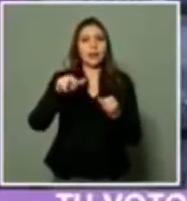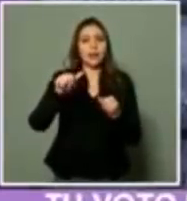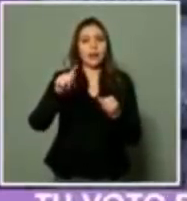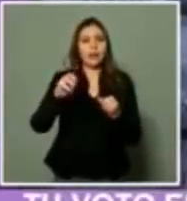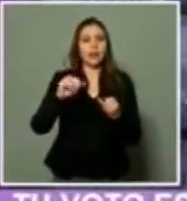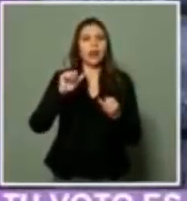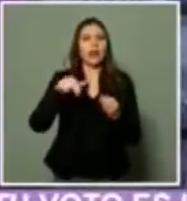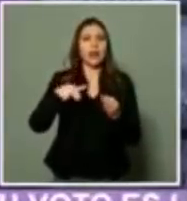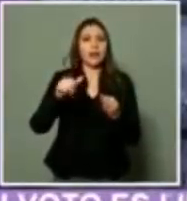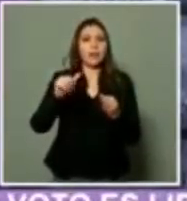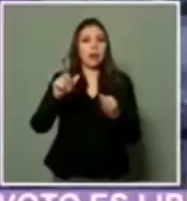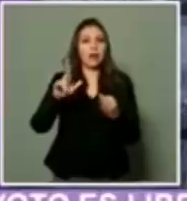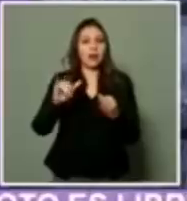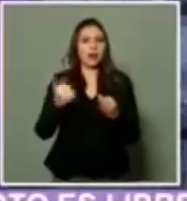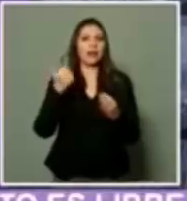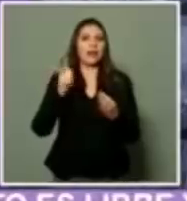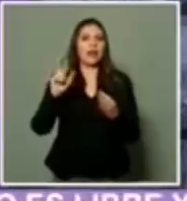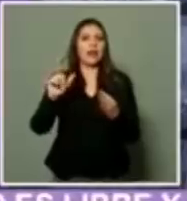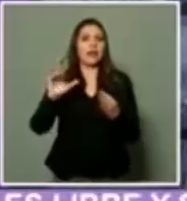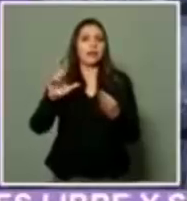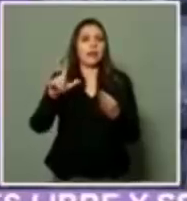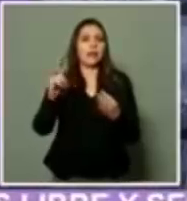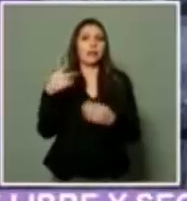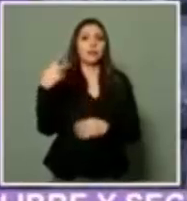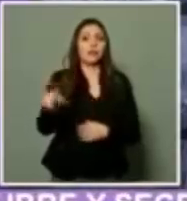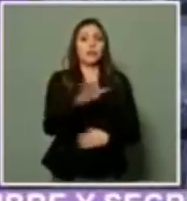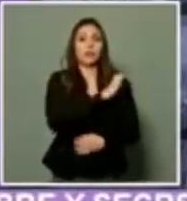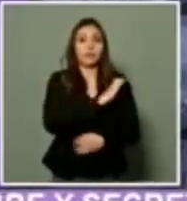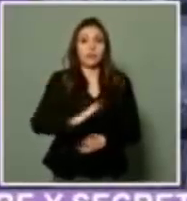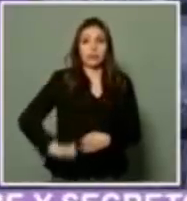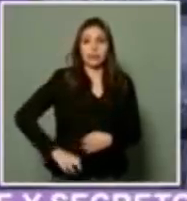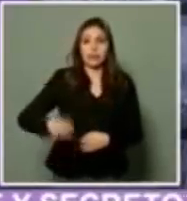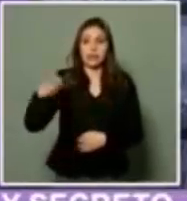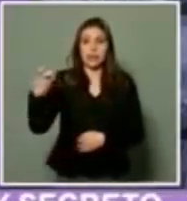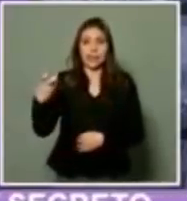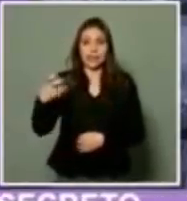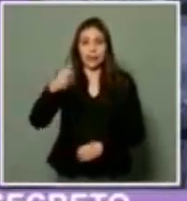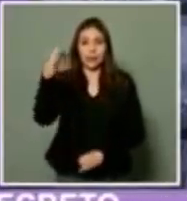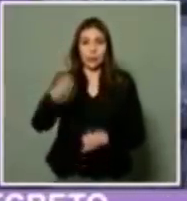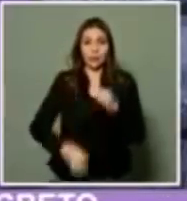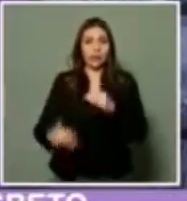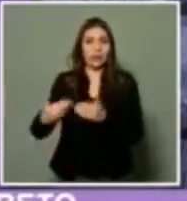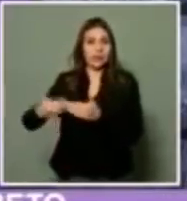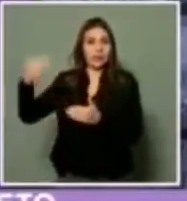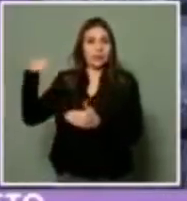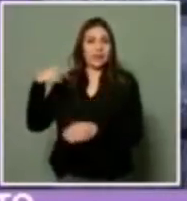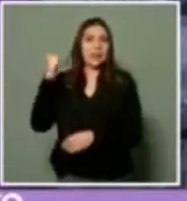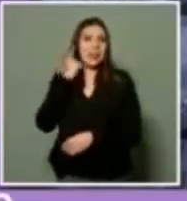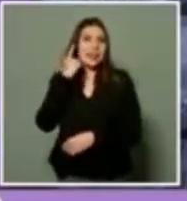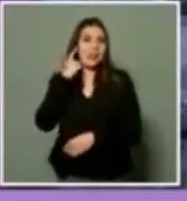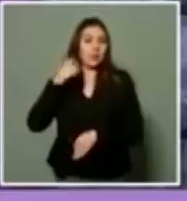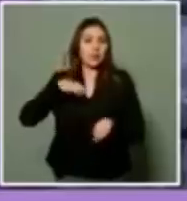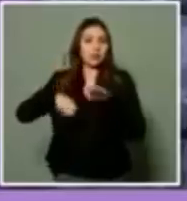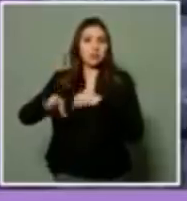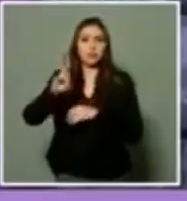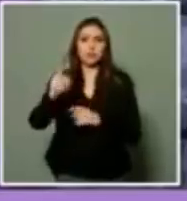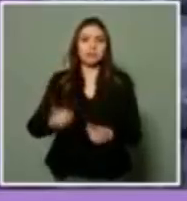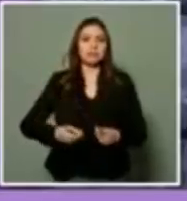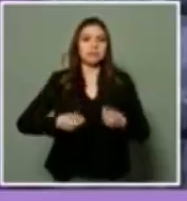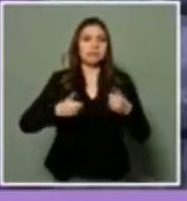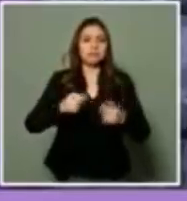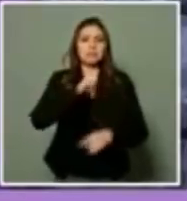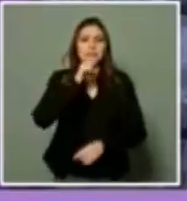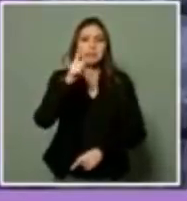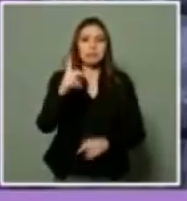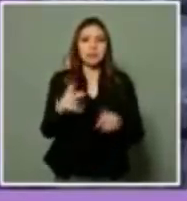Araceli Damián son tus candidatos. Durante este último periodo como diputados, no aportaron un solo centavo para